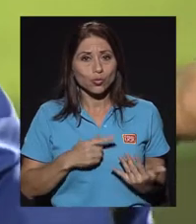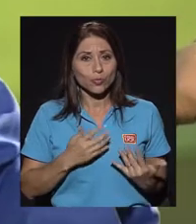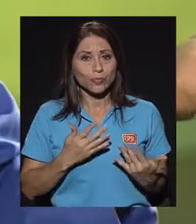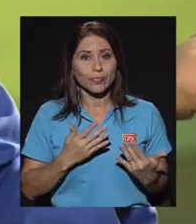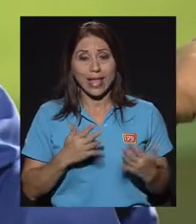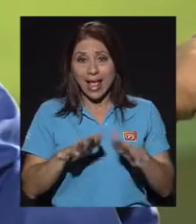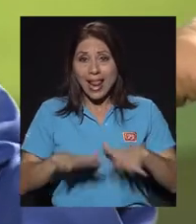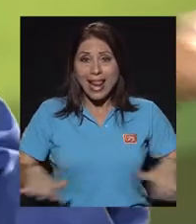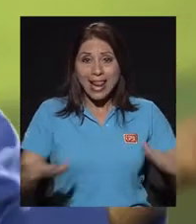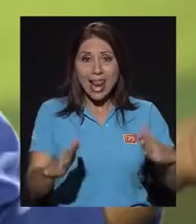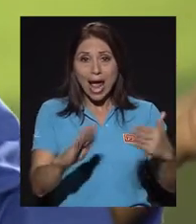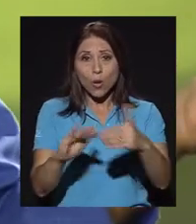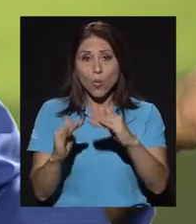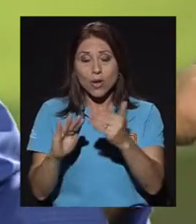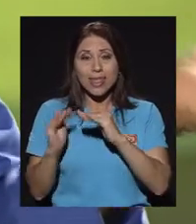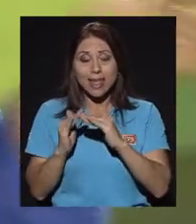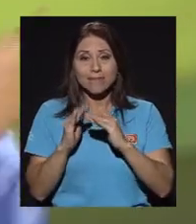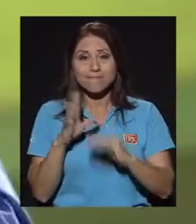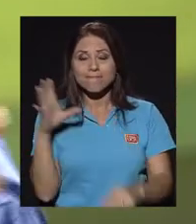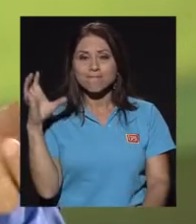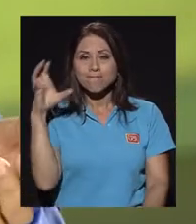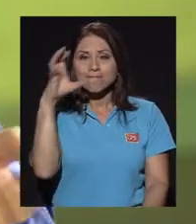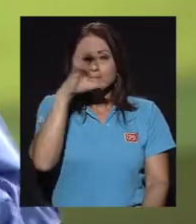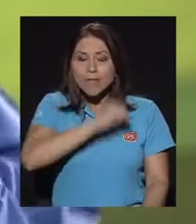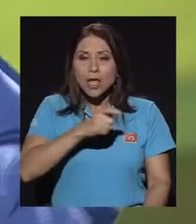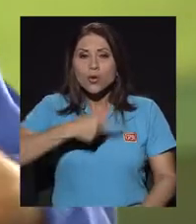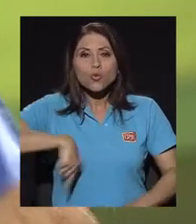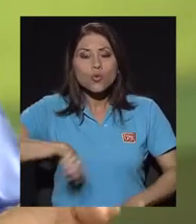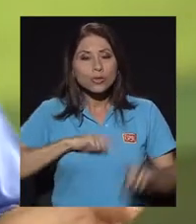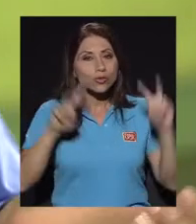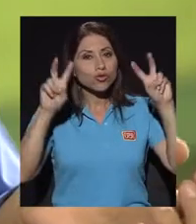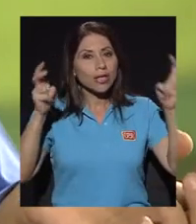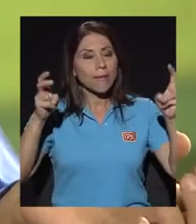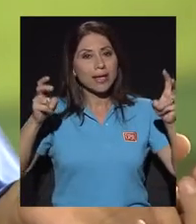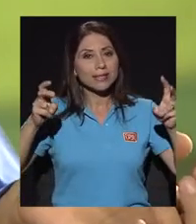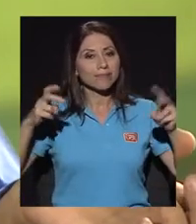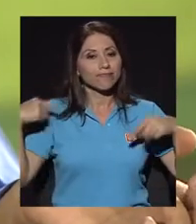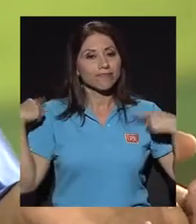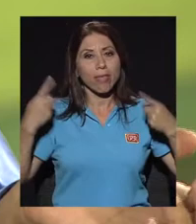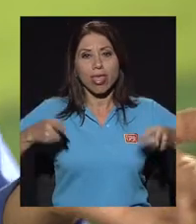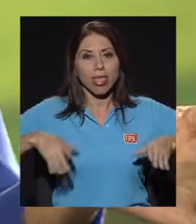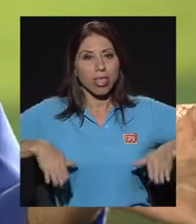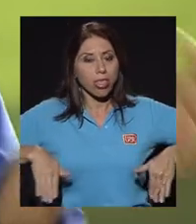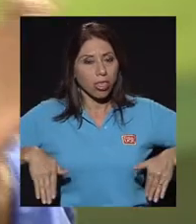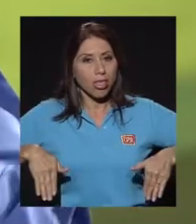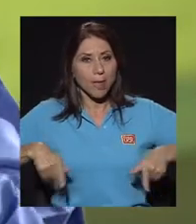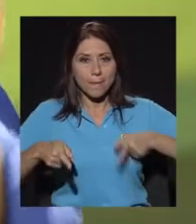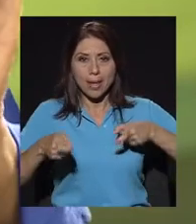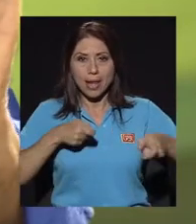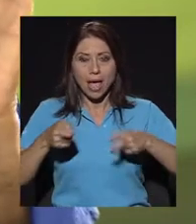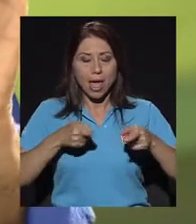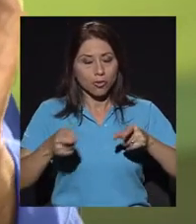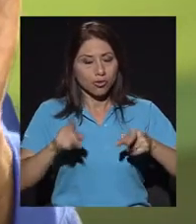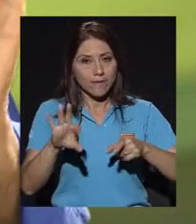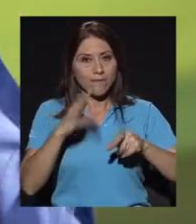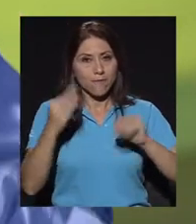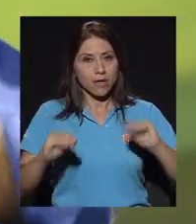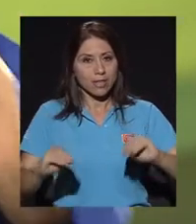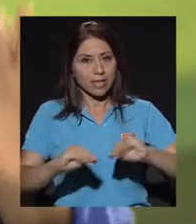la comunidad, percibiendo que nuestros asuntos no han sido manejados transparentemente, por decirlo